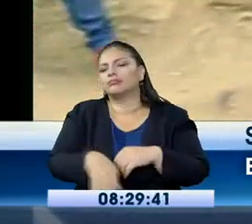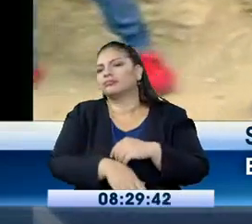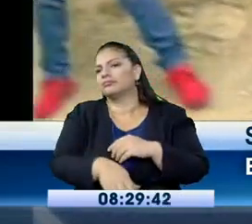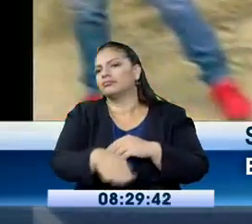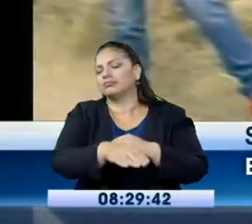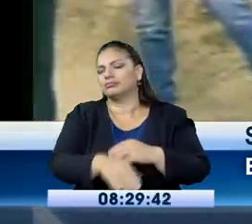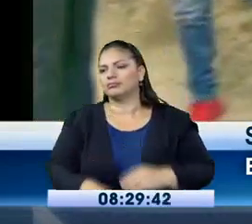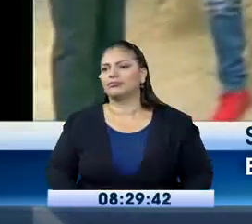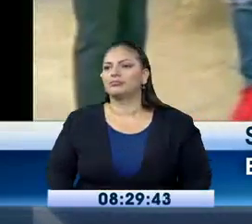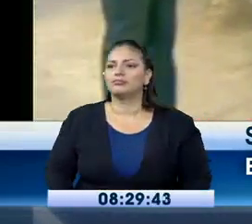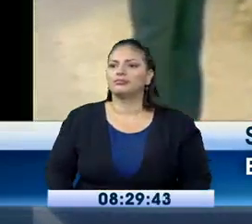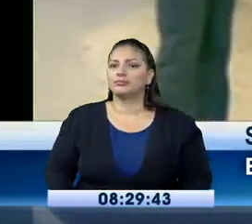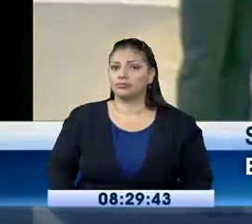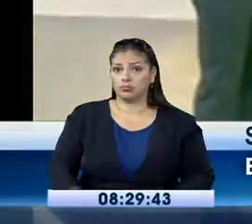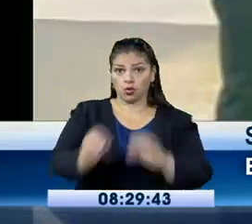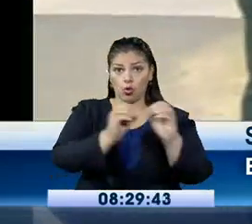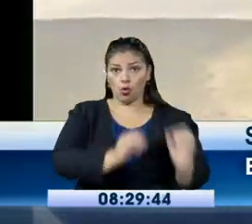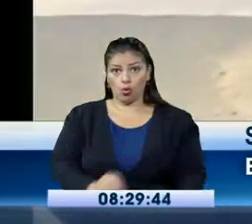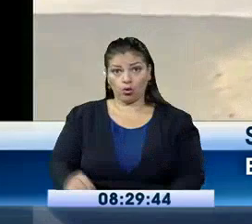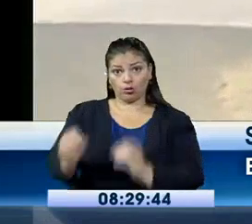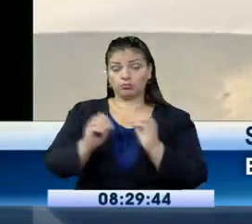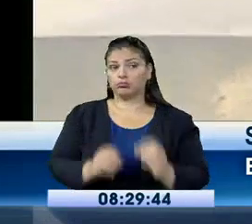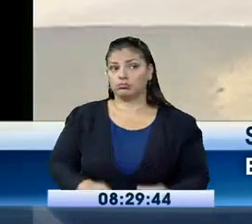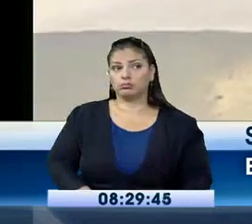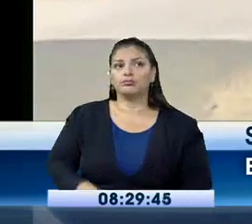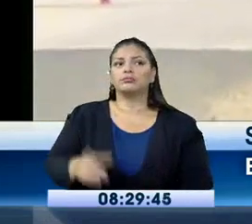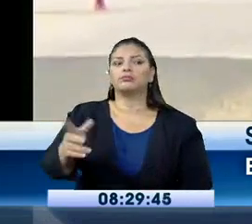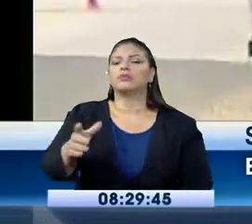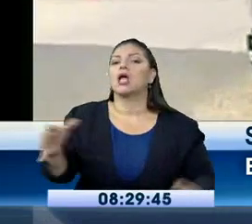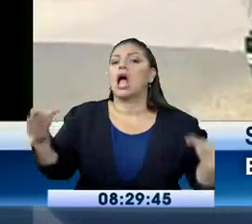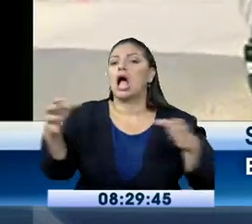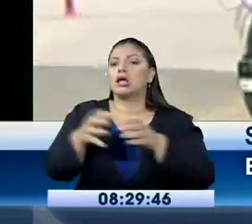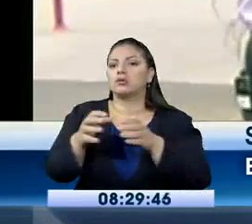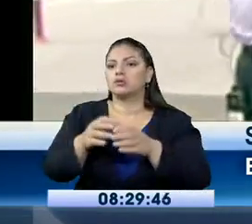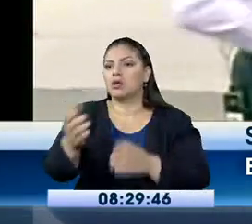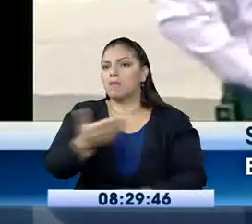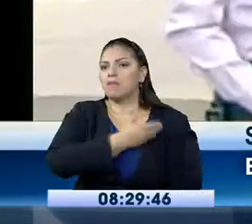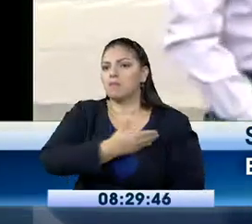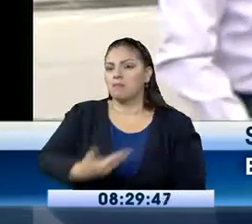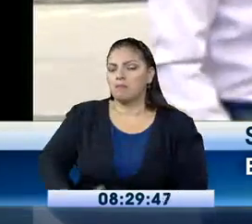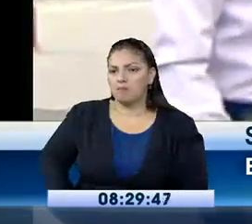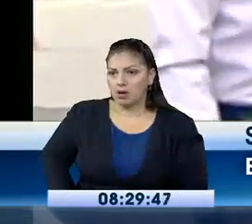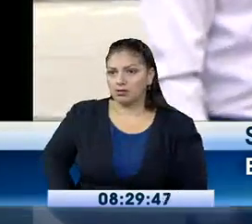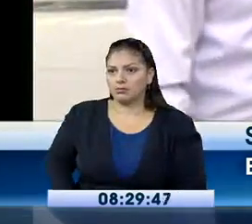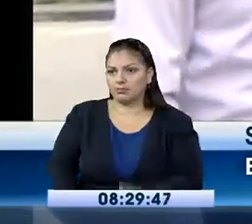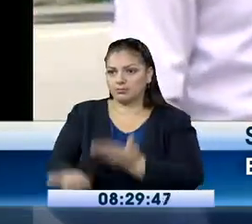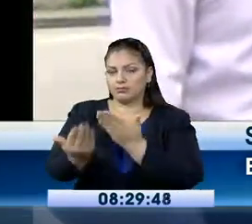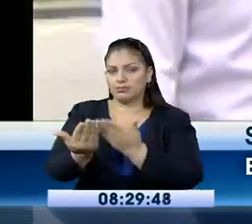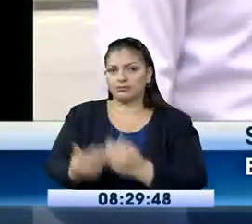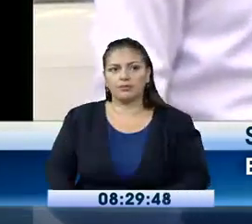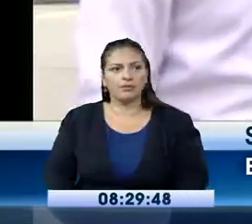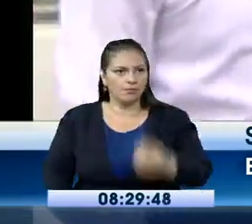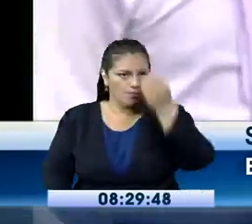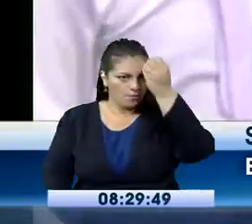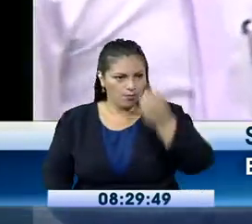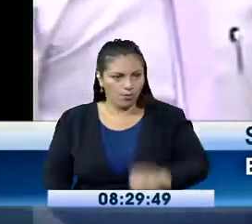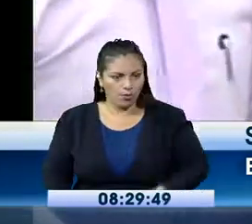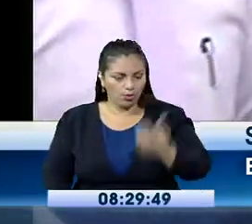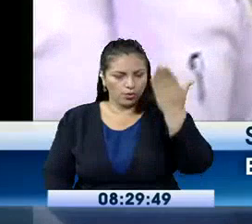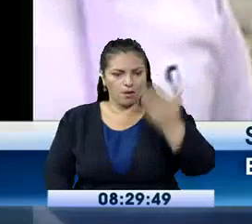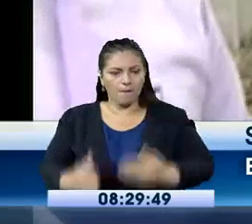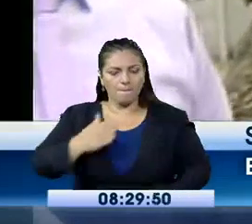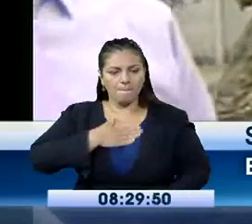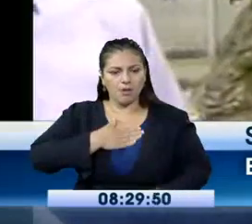así tomaron esta iniciativa de trabajar con sus vehículos en el transporte de personal? Bueno, buenos días. Mi nombre es Luis